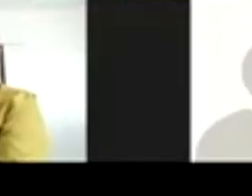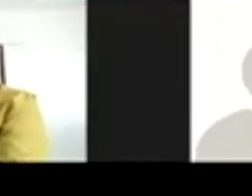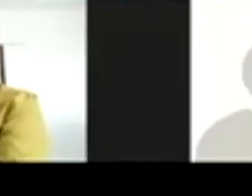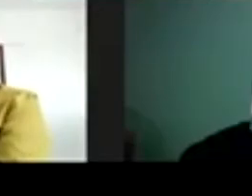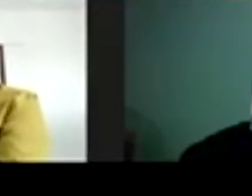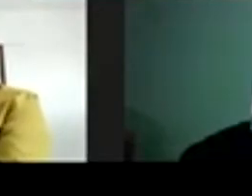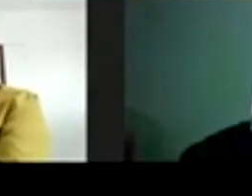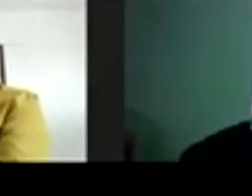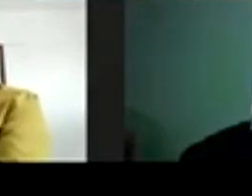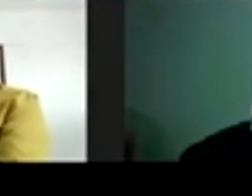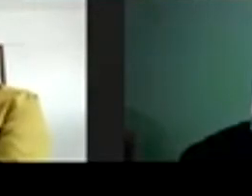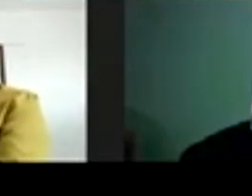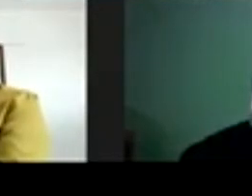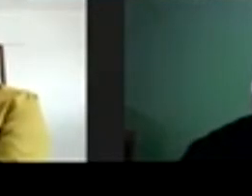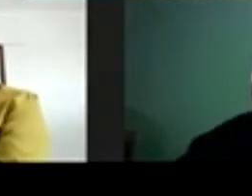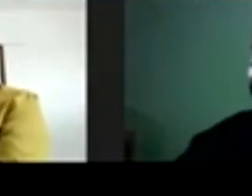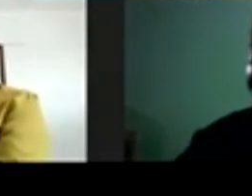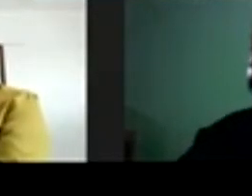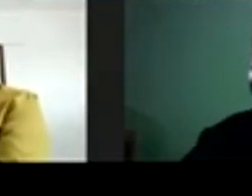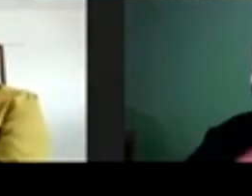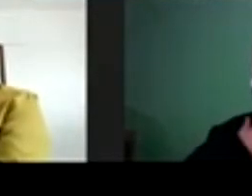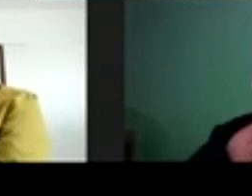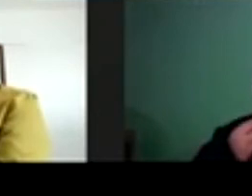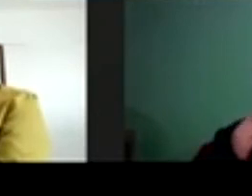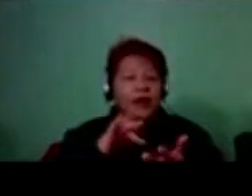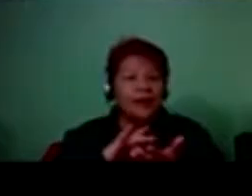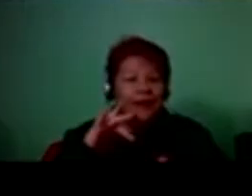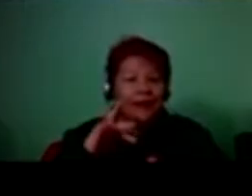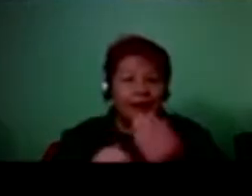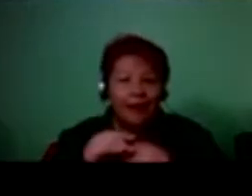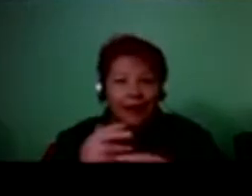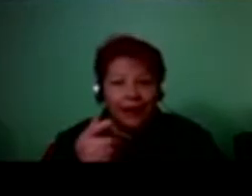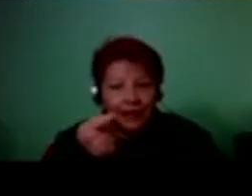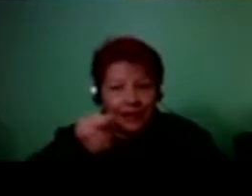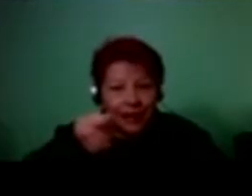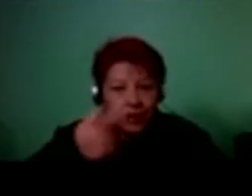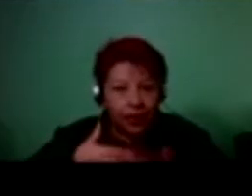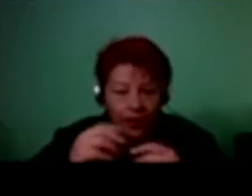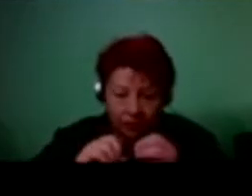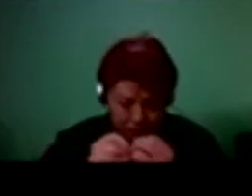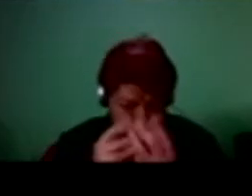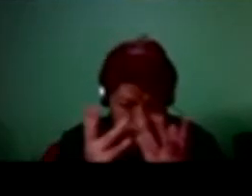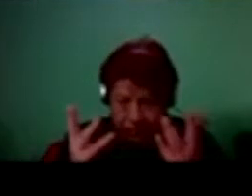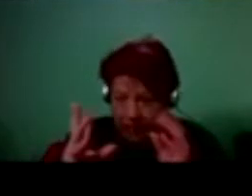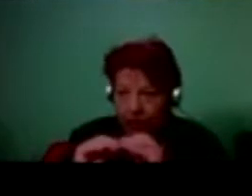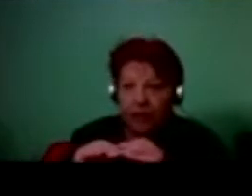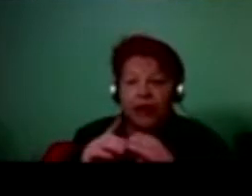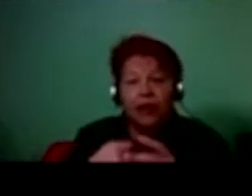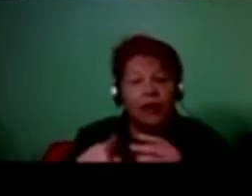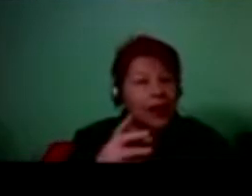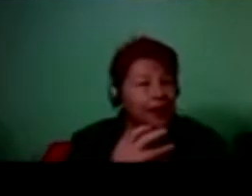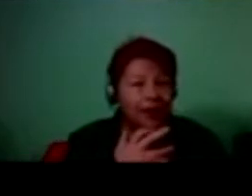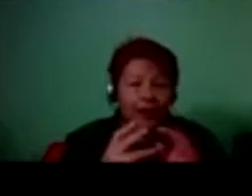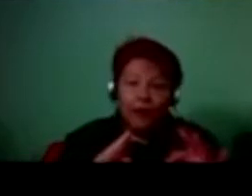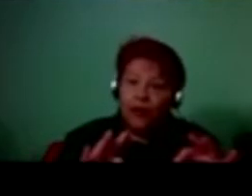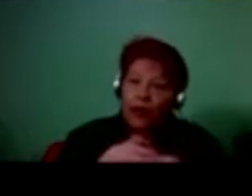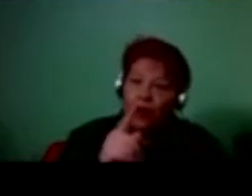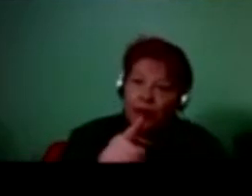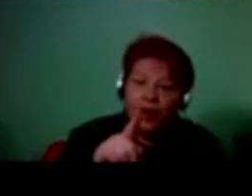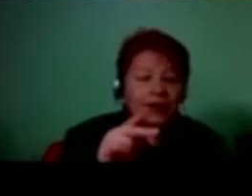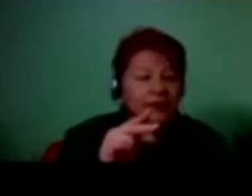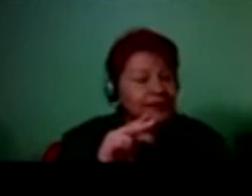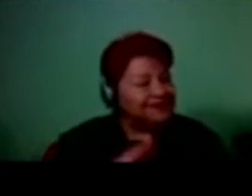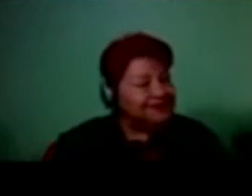Muchísimas gracias. Saludaré rápidamente. Al inicio hice un saludo de manera plural, como amerita el caso, pero vale mucho la pena porque